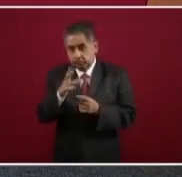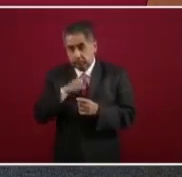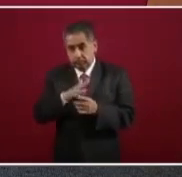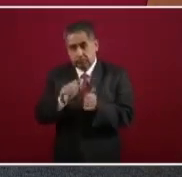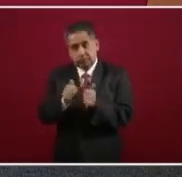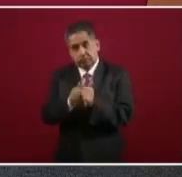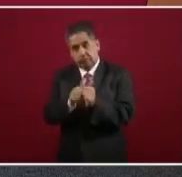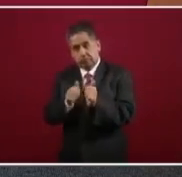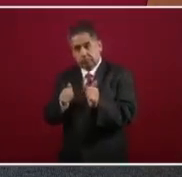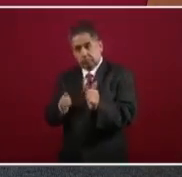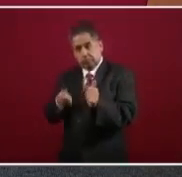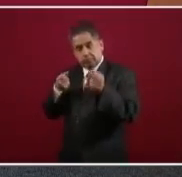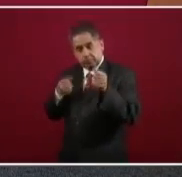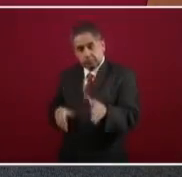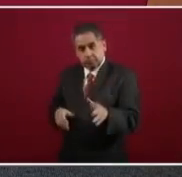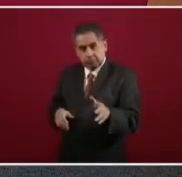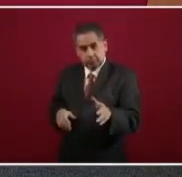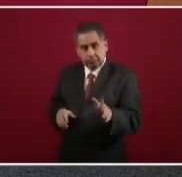recesión